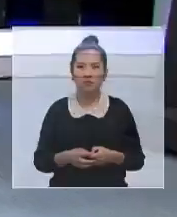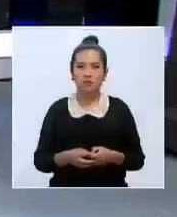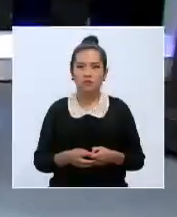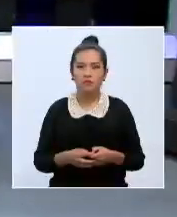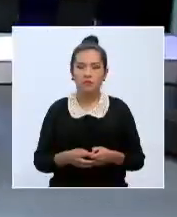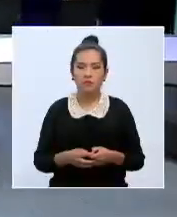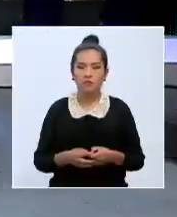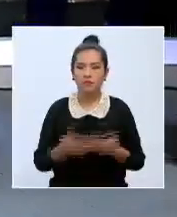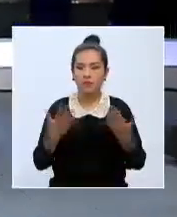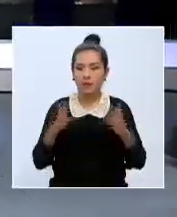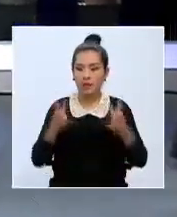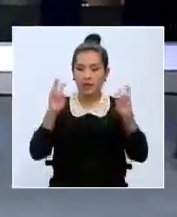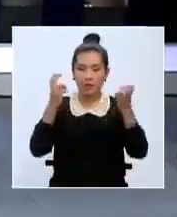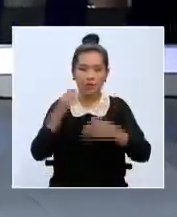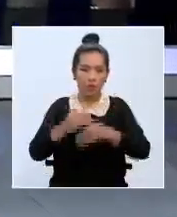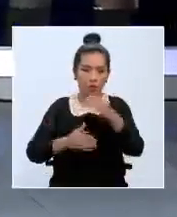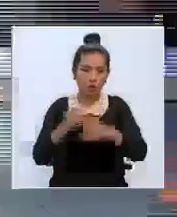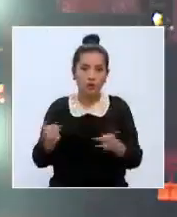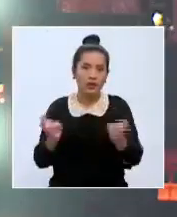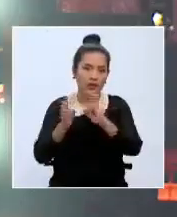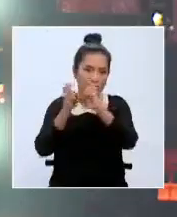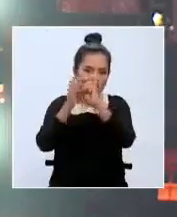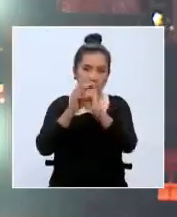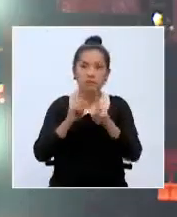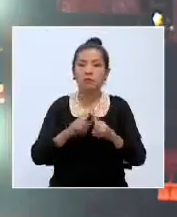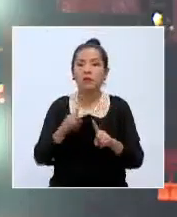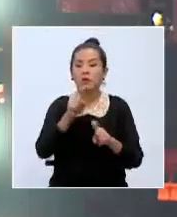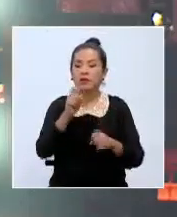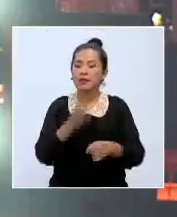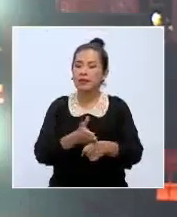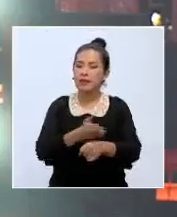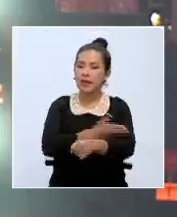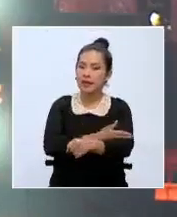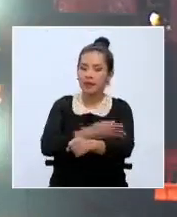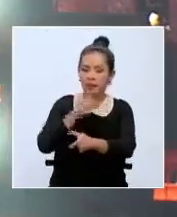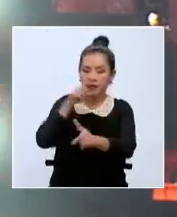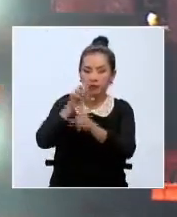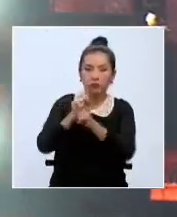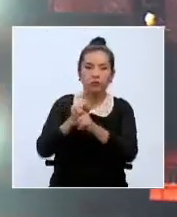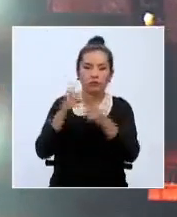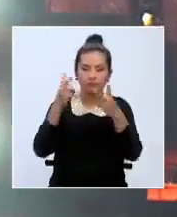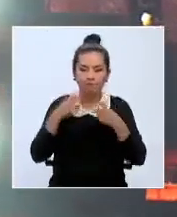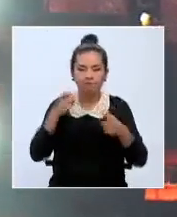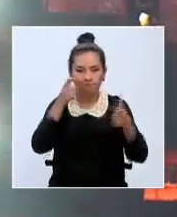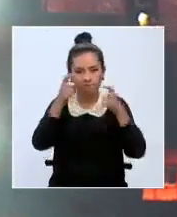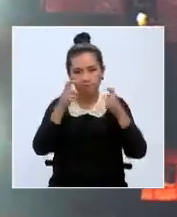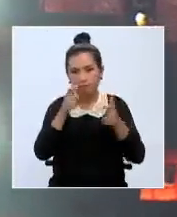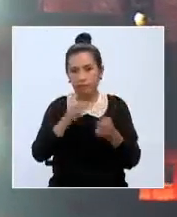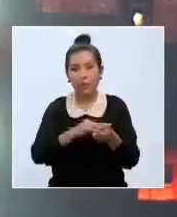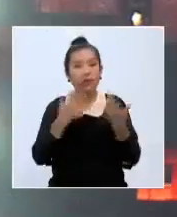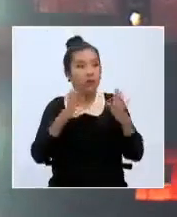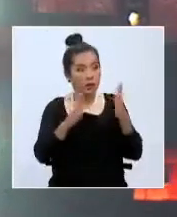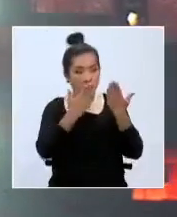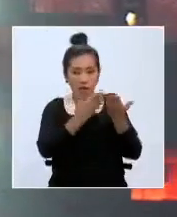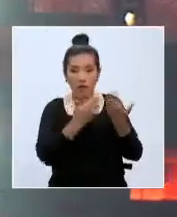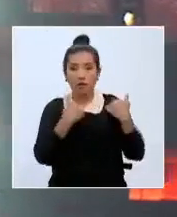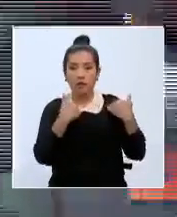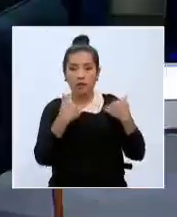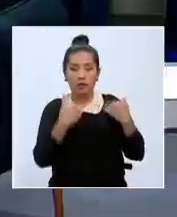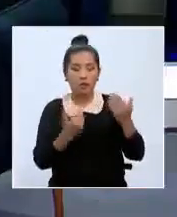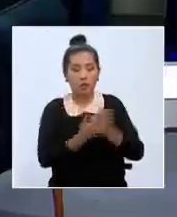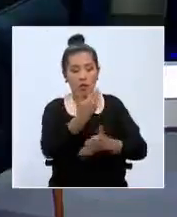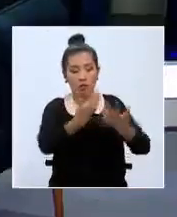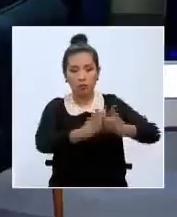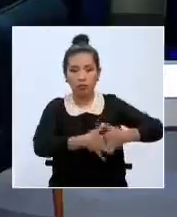en este proceso del cáncer. Es curable, hay que detectarlo a tiempo, Romanet. Ya tenemos los equipos, ya tenemos la tecnología.